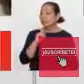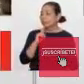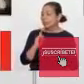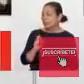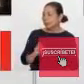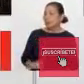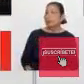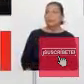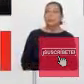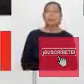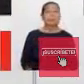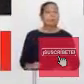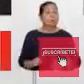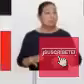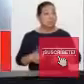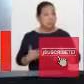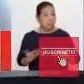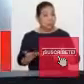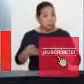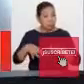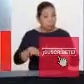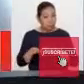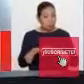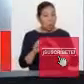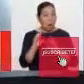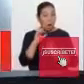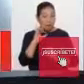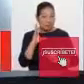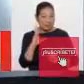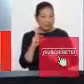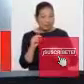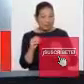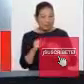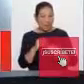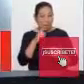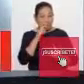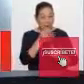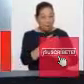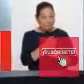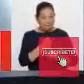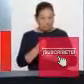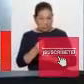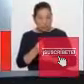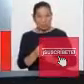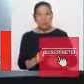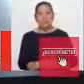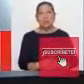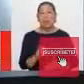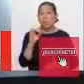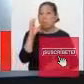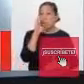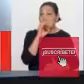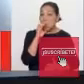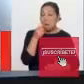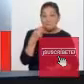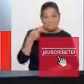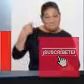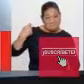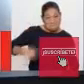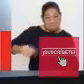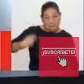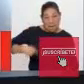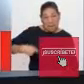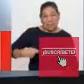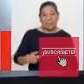Sí, se está evaluando la posibilidad de incluir a este criminal en este sistema de búsqueda de recompensa